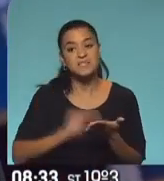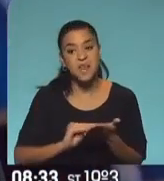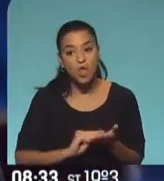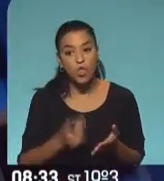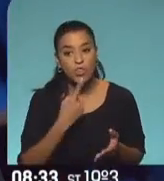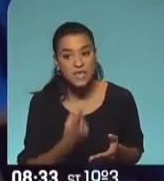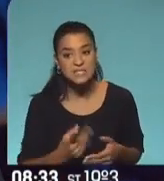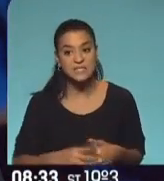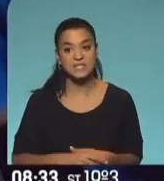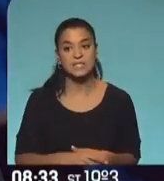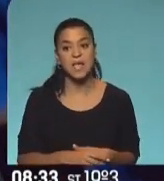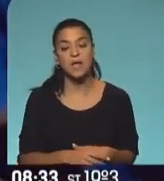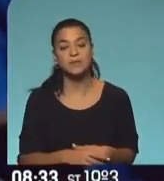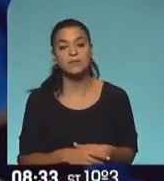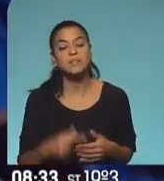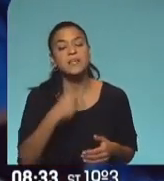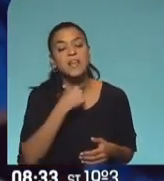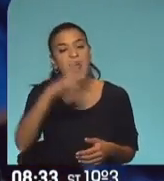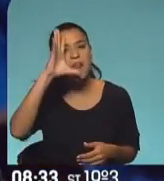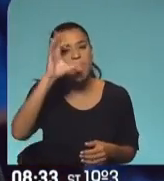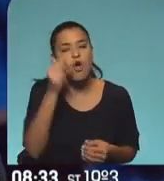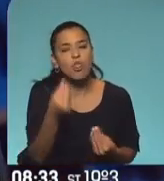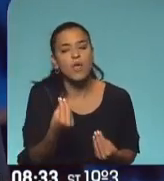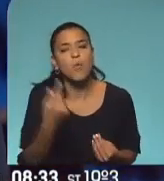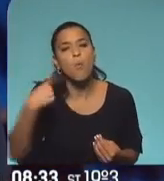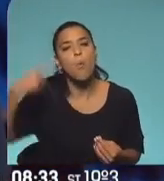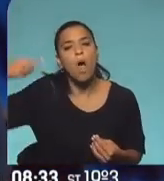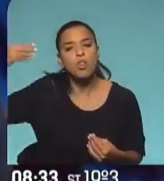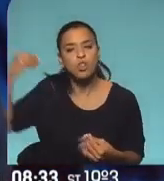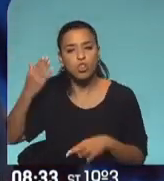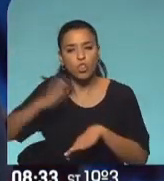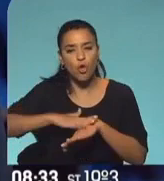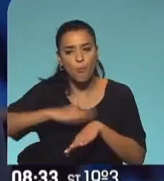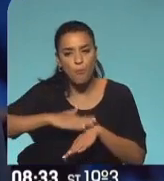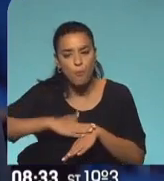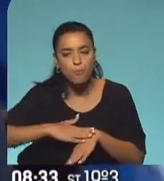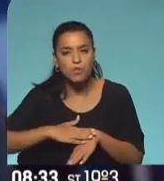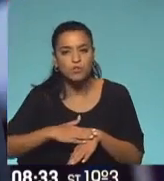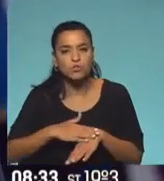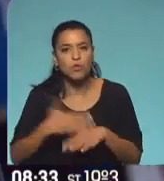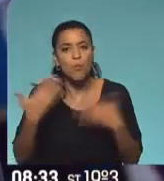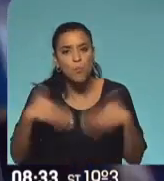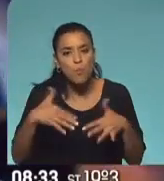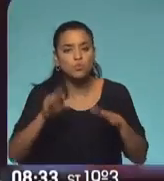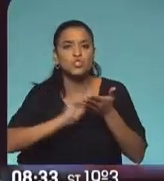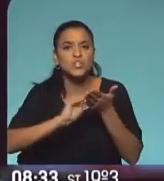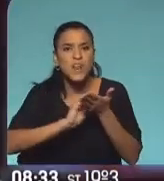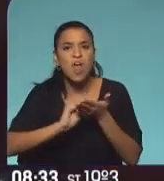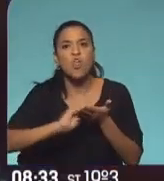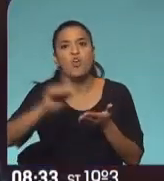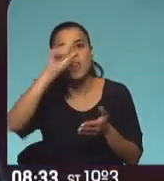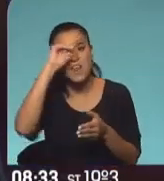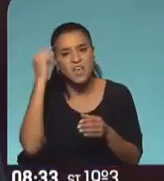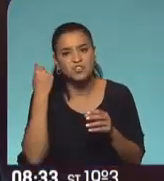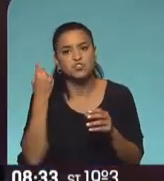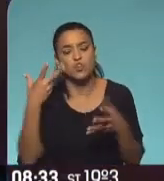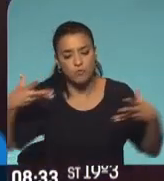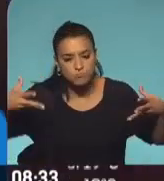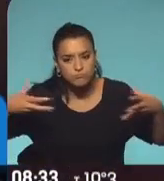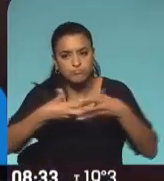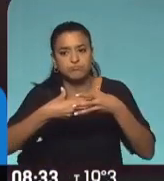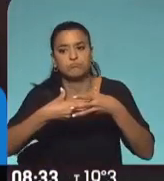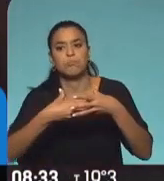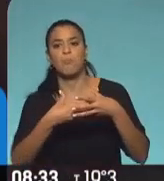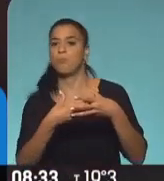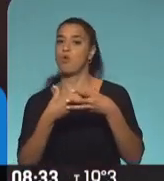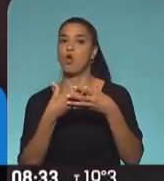que trataban de recordar cuándo fue el momento que hubo tantos senadores nacionales de conformando un